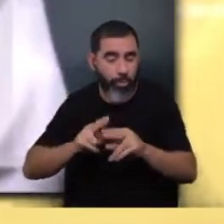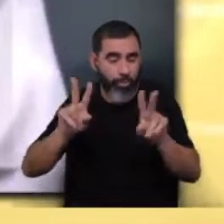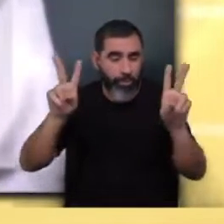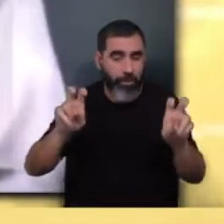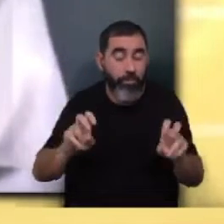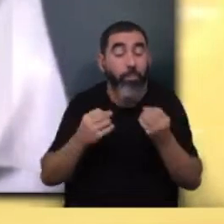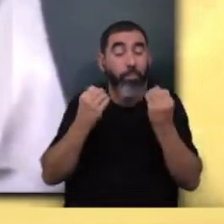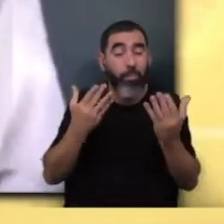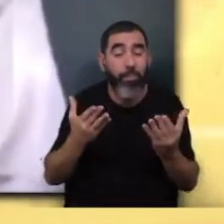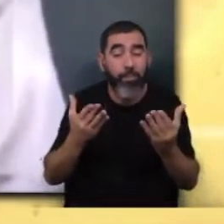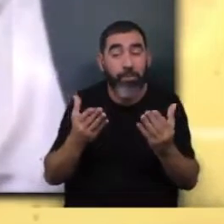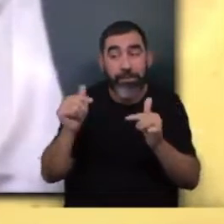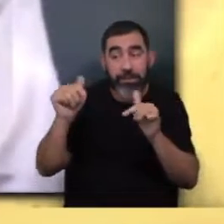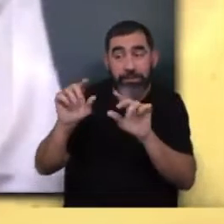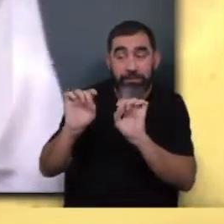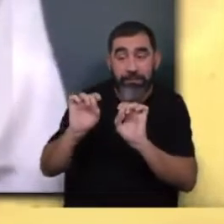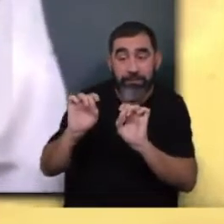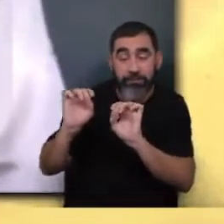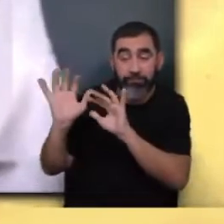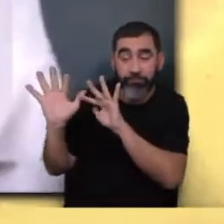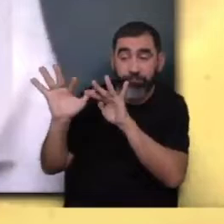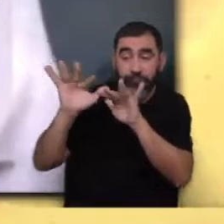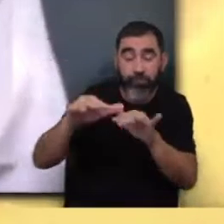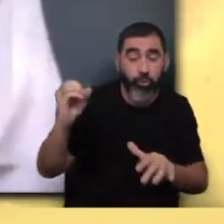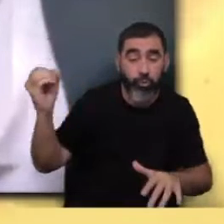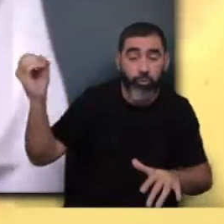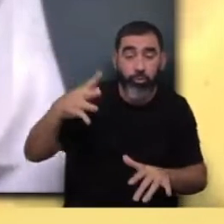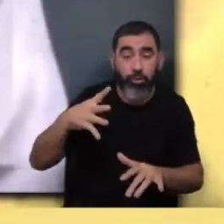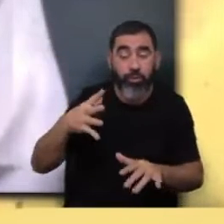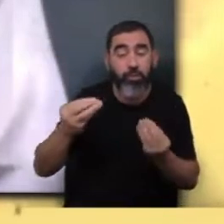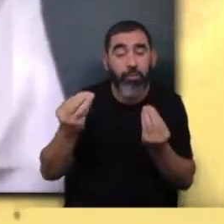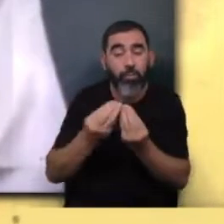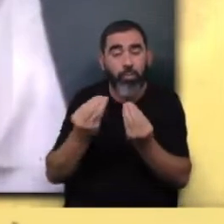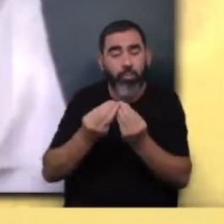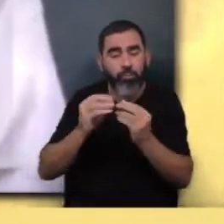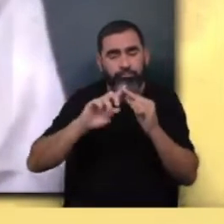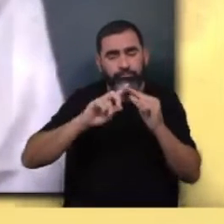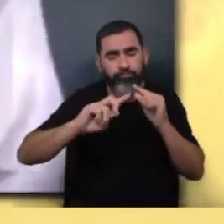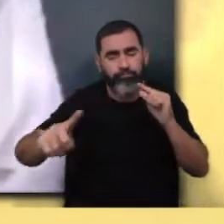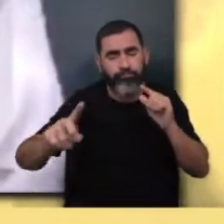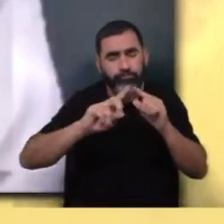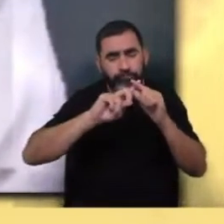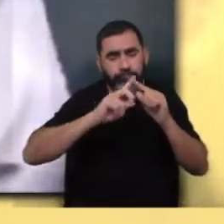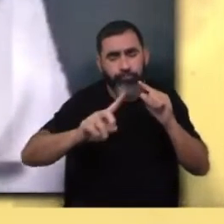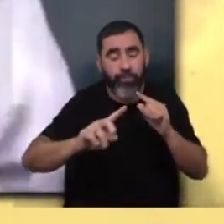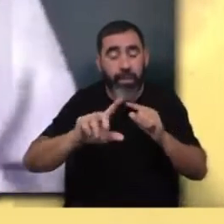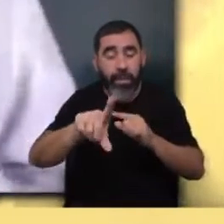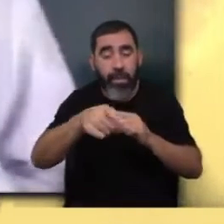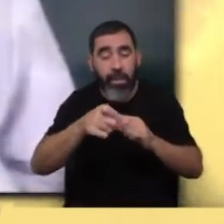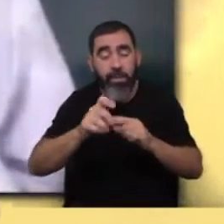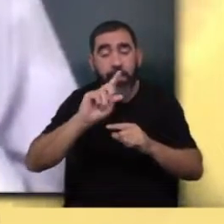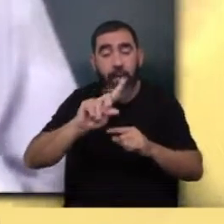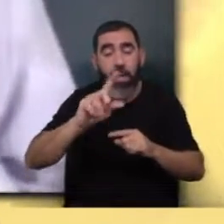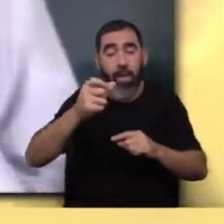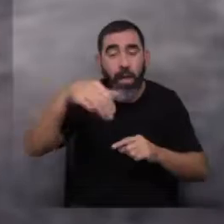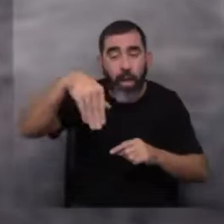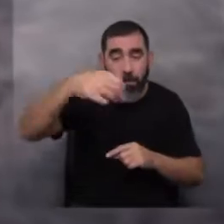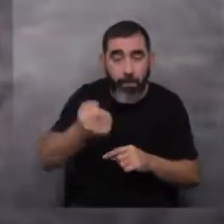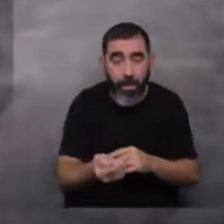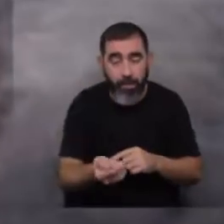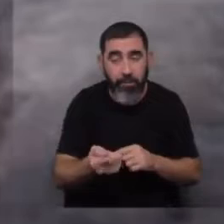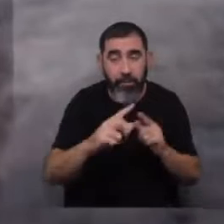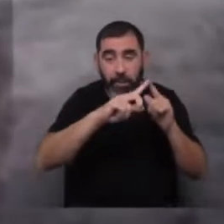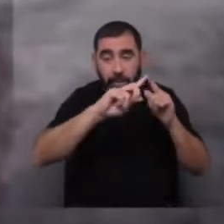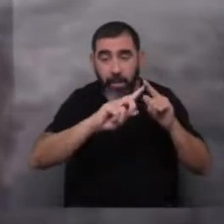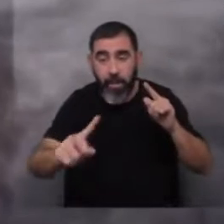estos fulguraciones solares emiten una gran cantidad de radiación en rayos X y rayos gamma, radiación de